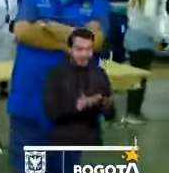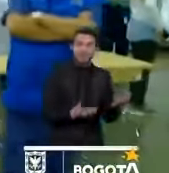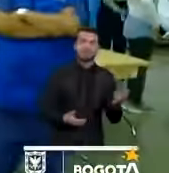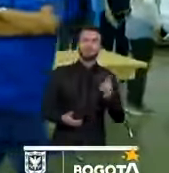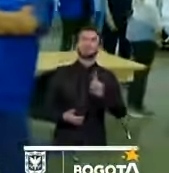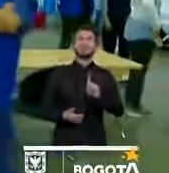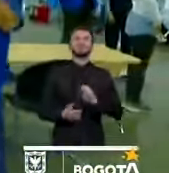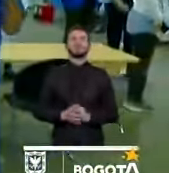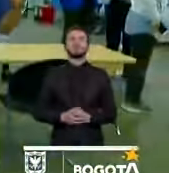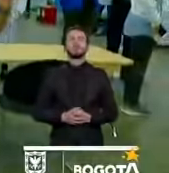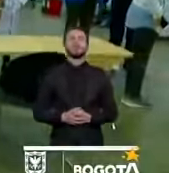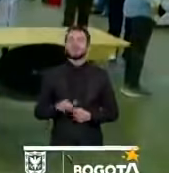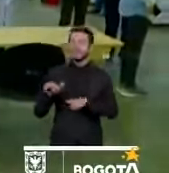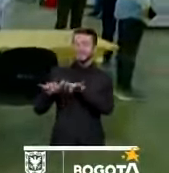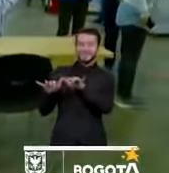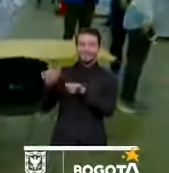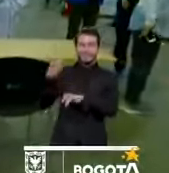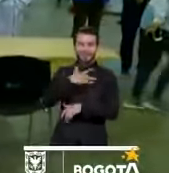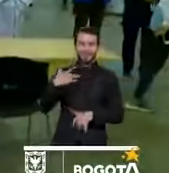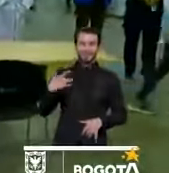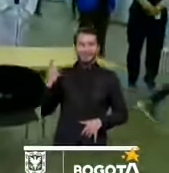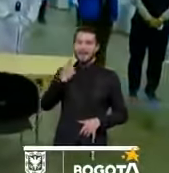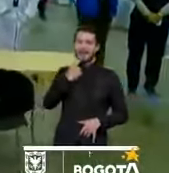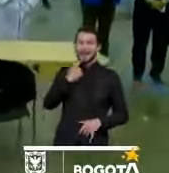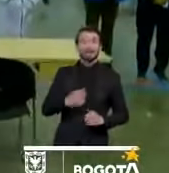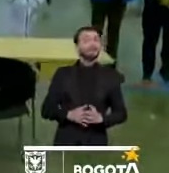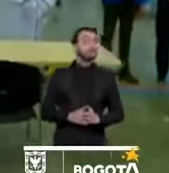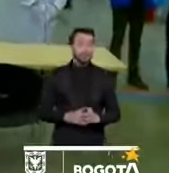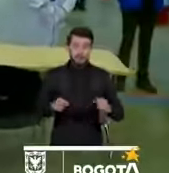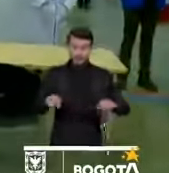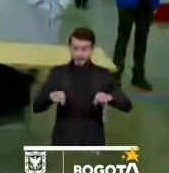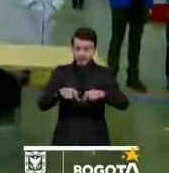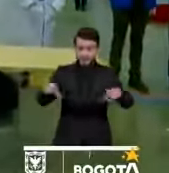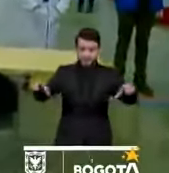íbamos a trabajar con historias físicas? ¿Sí? Con